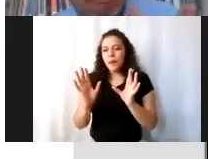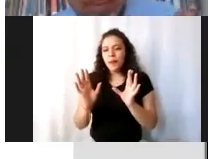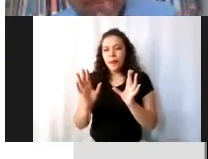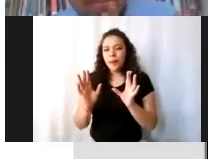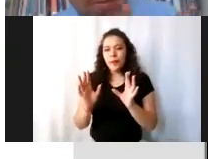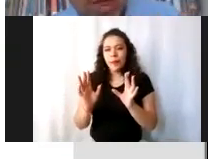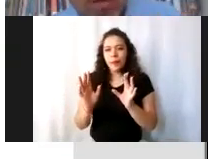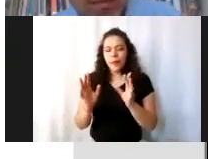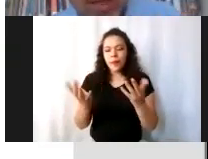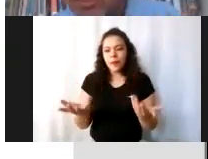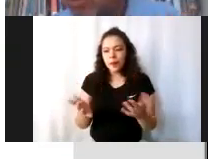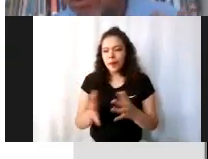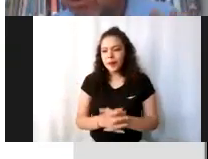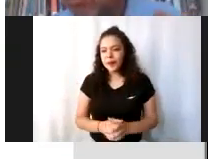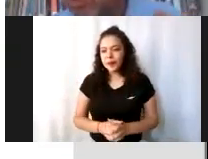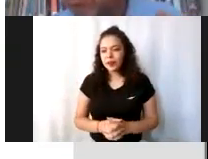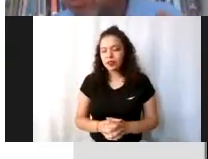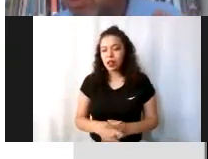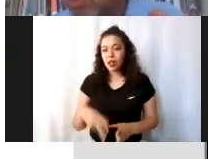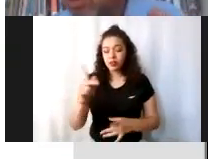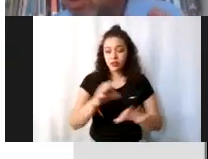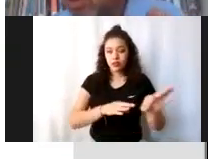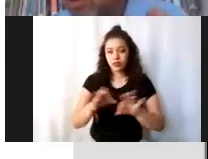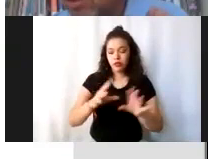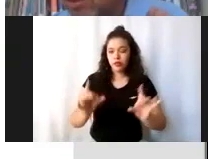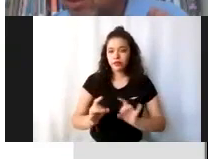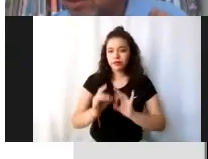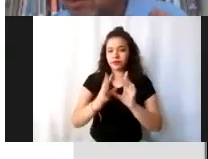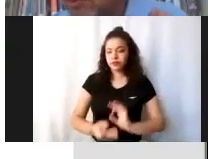en situaciones derivadas de su trabajo. Por ejemplo,